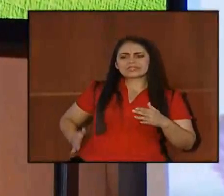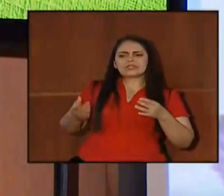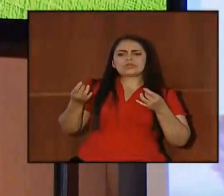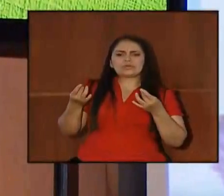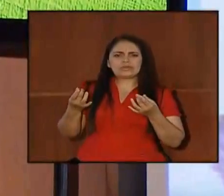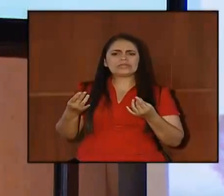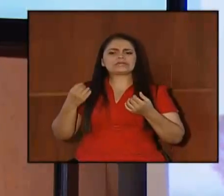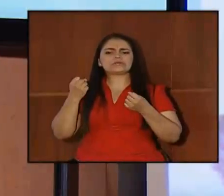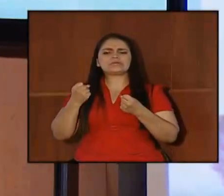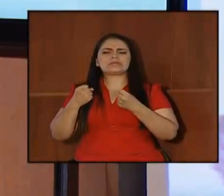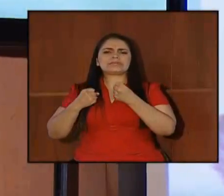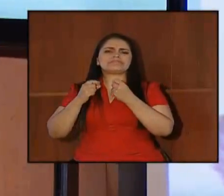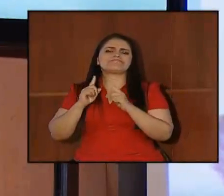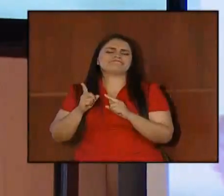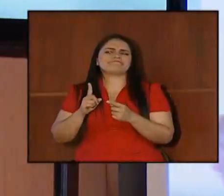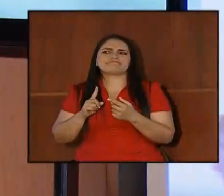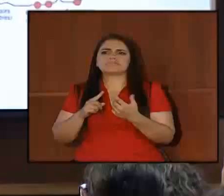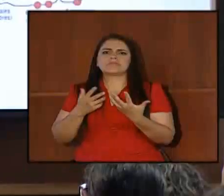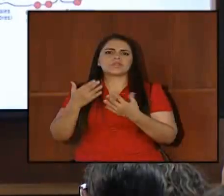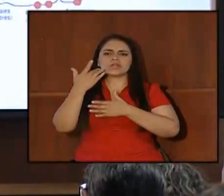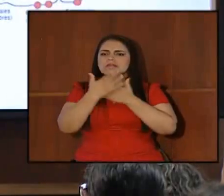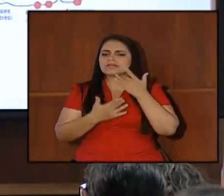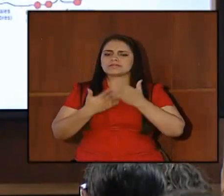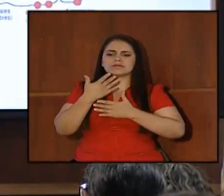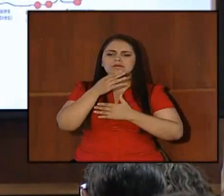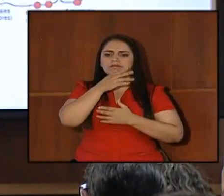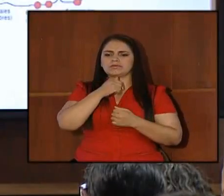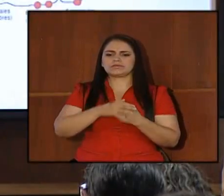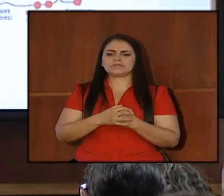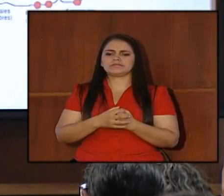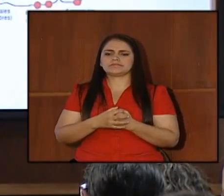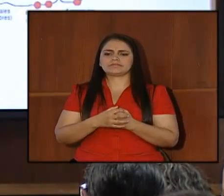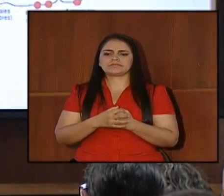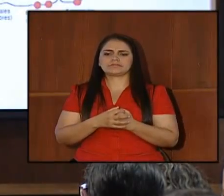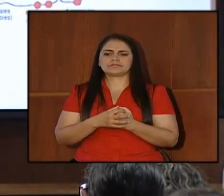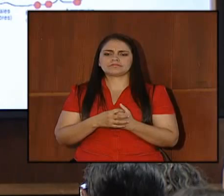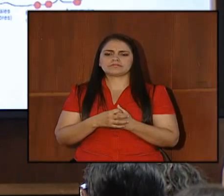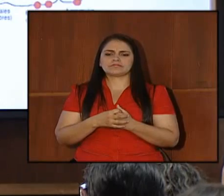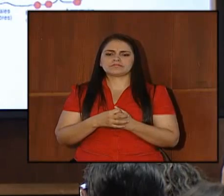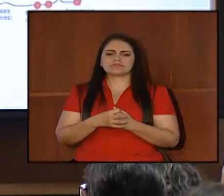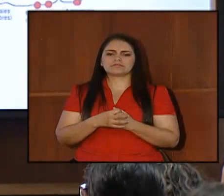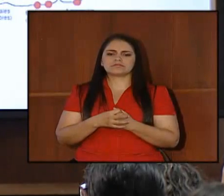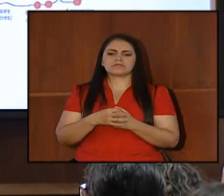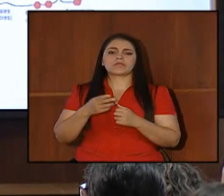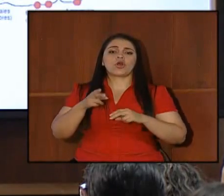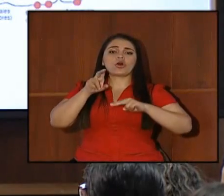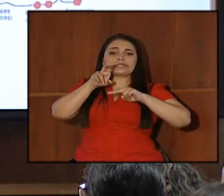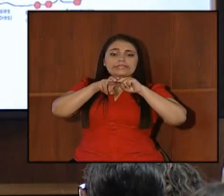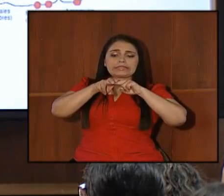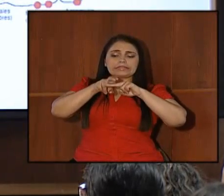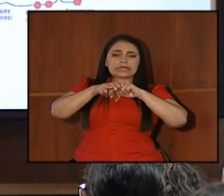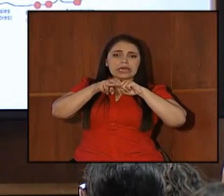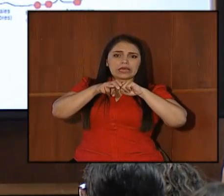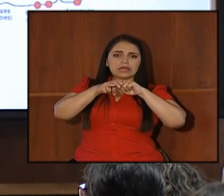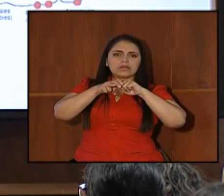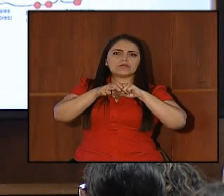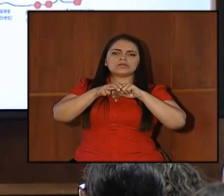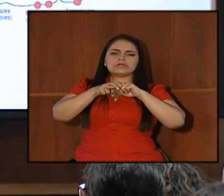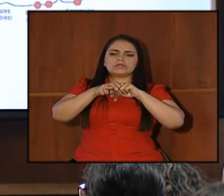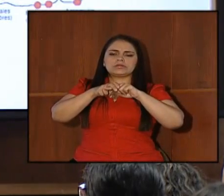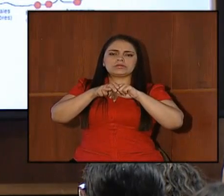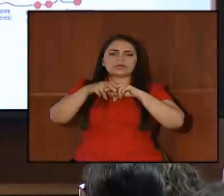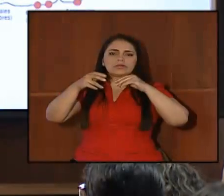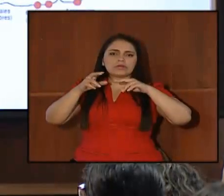apoyado. Estas que están en la parte de abajo de los glúteos se da por estar sentado en silla o estar sentado